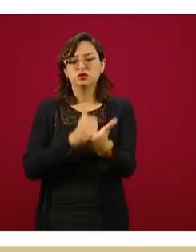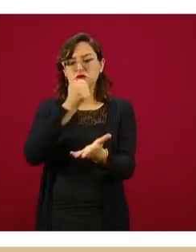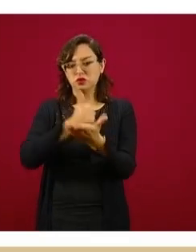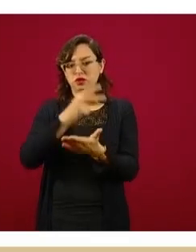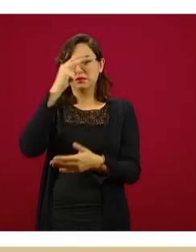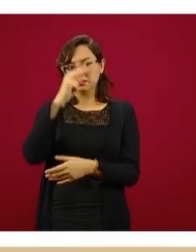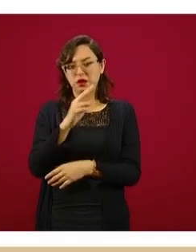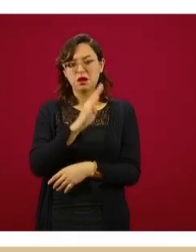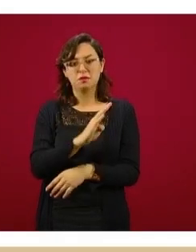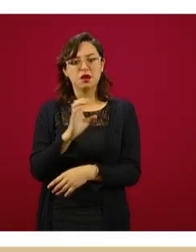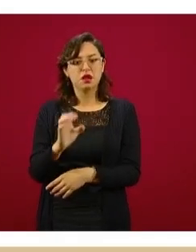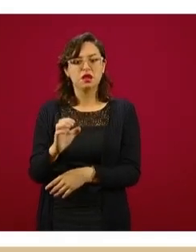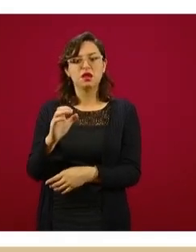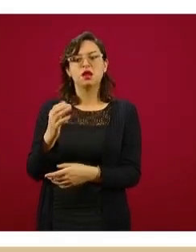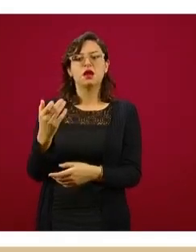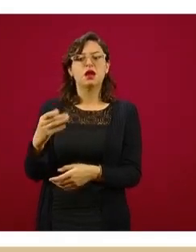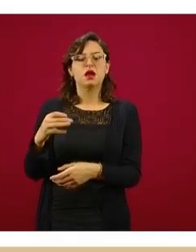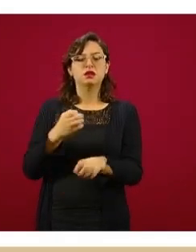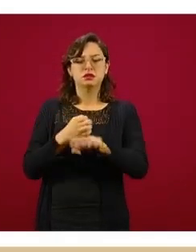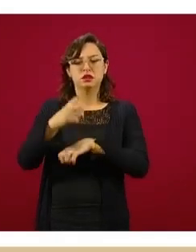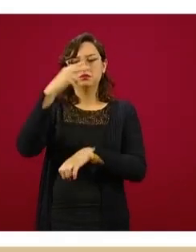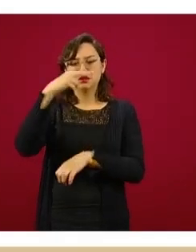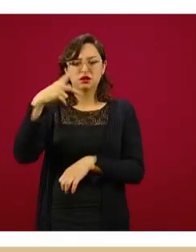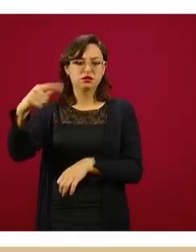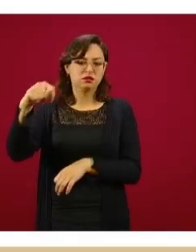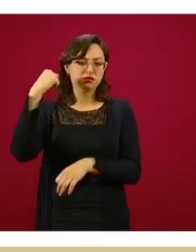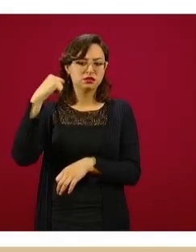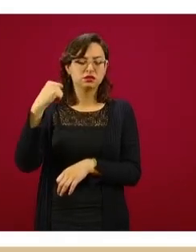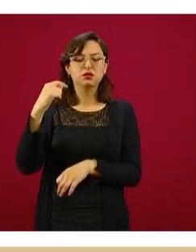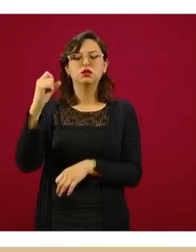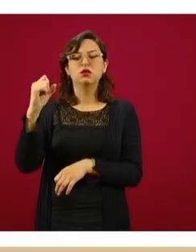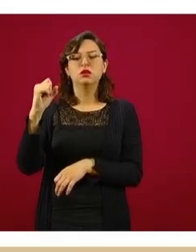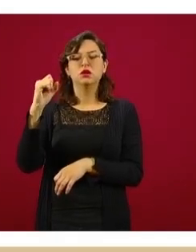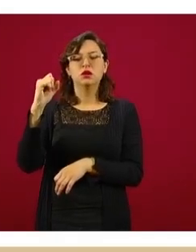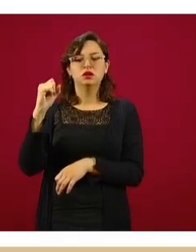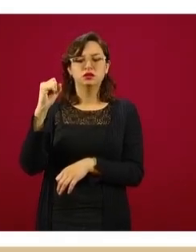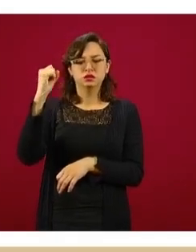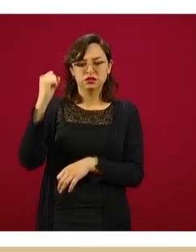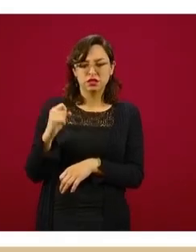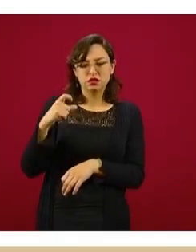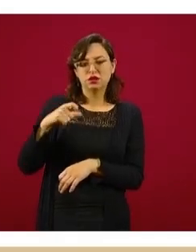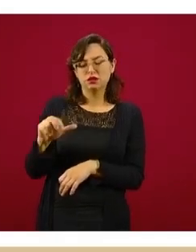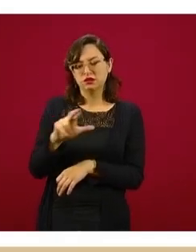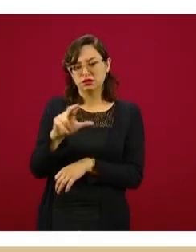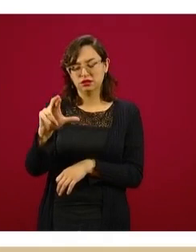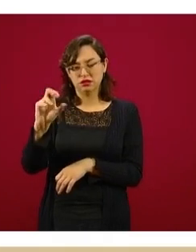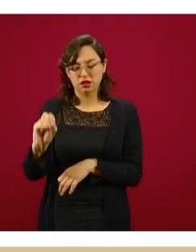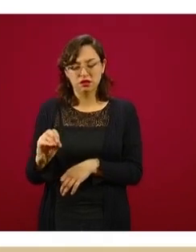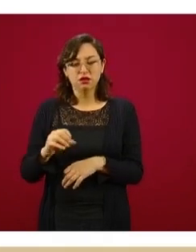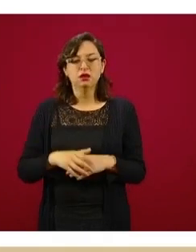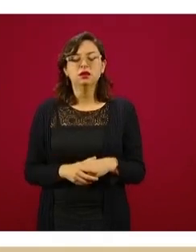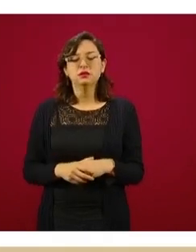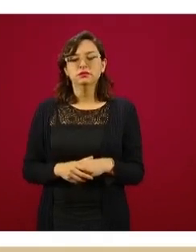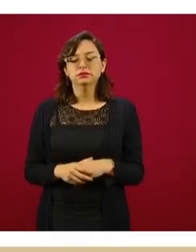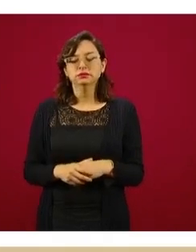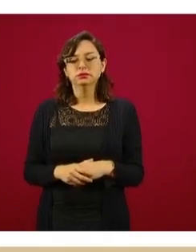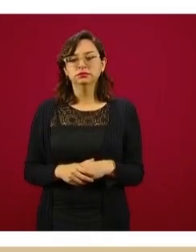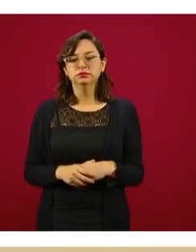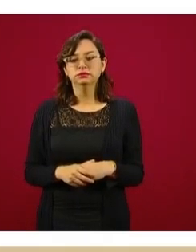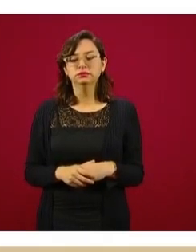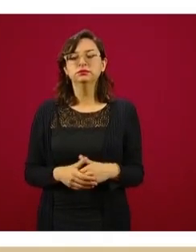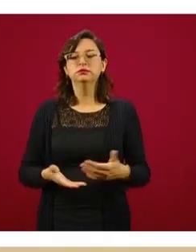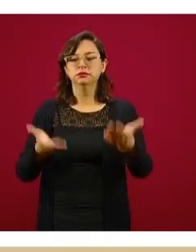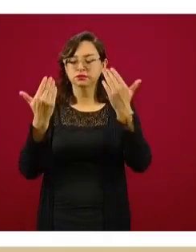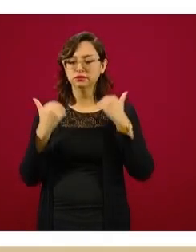Baja California, Estado de México, Tabasco, Sinaloa y Quintana Roo en los primeros lugares. En la siguiente vemos tanto los casos confirmados como